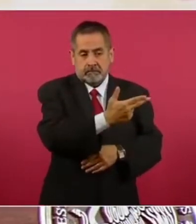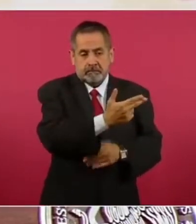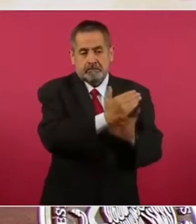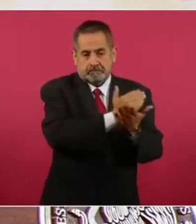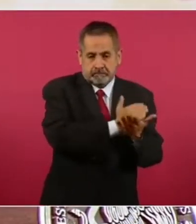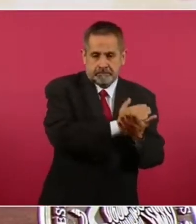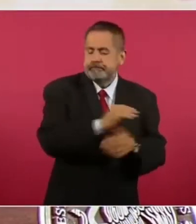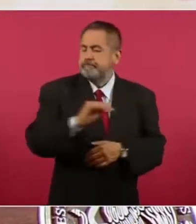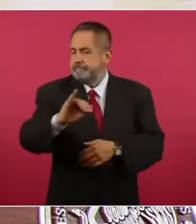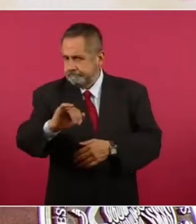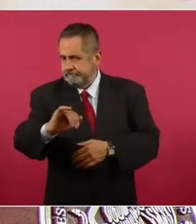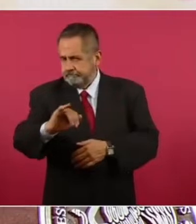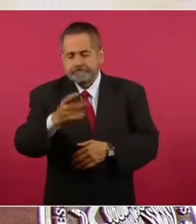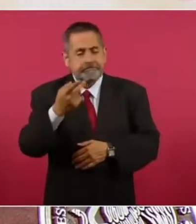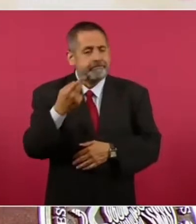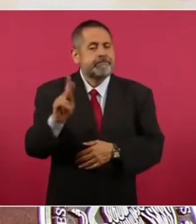nada más que nosotros